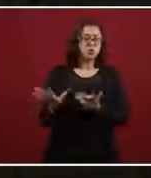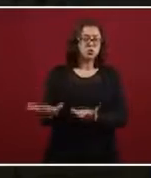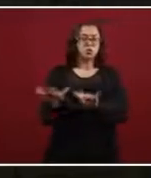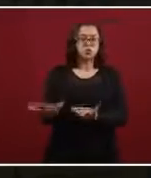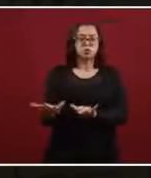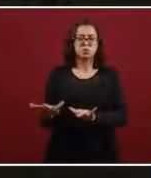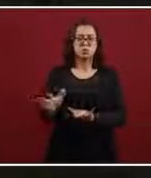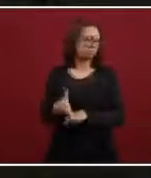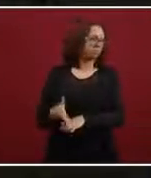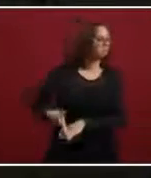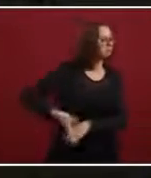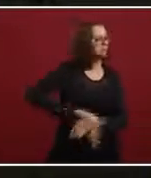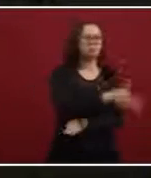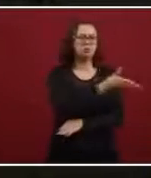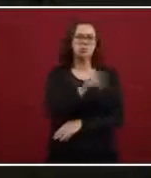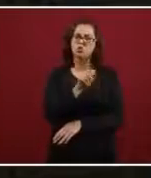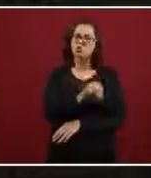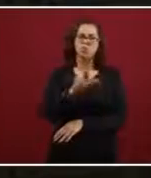Nunca